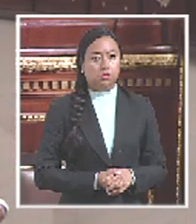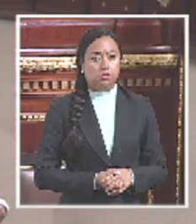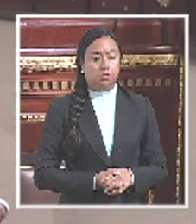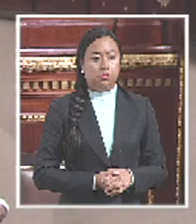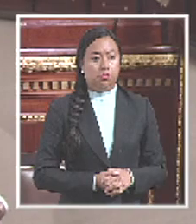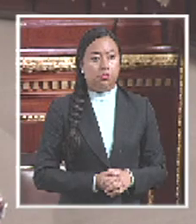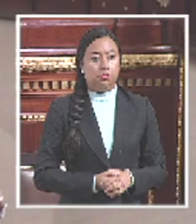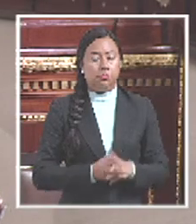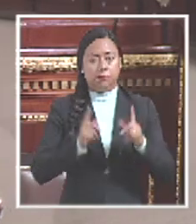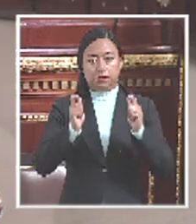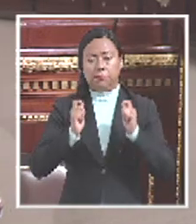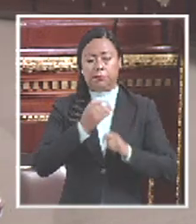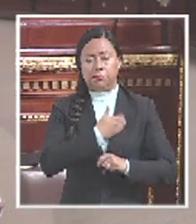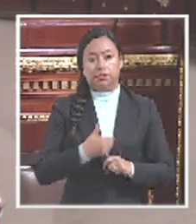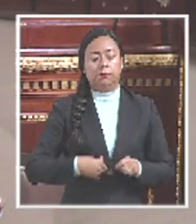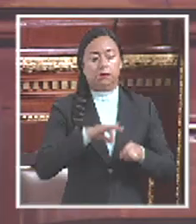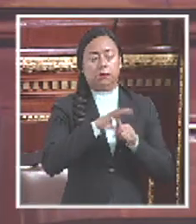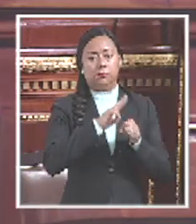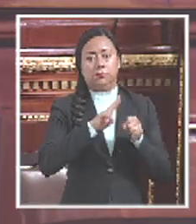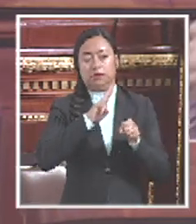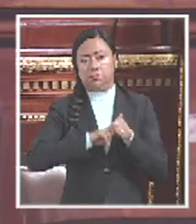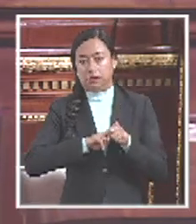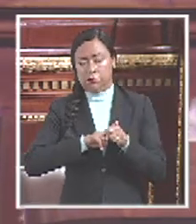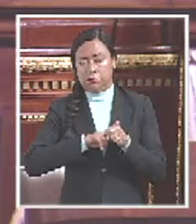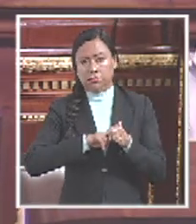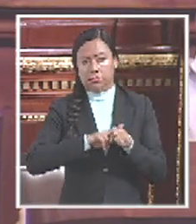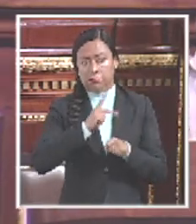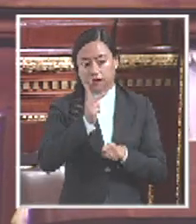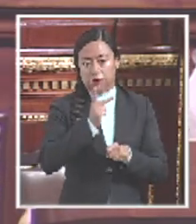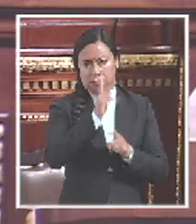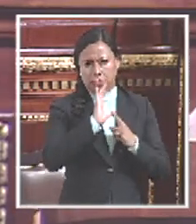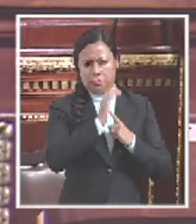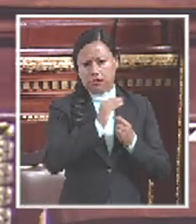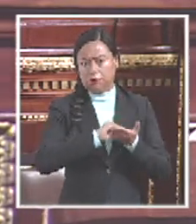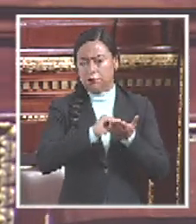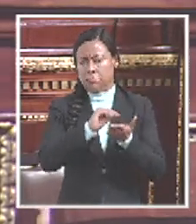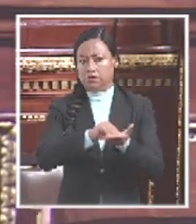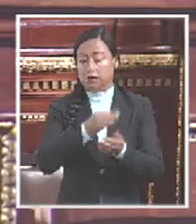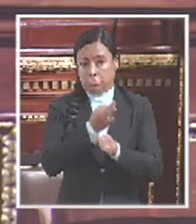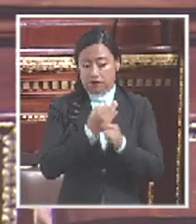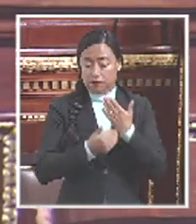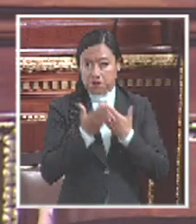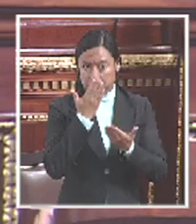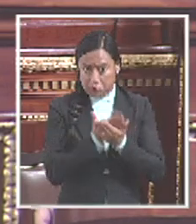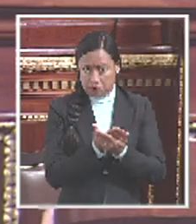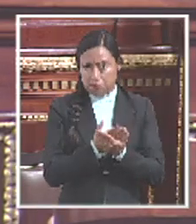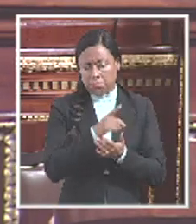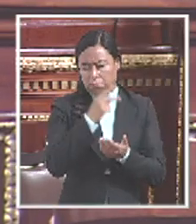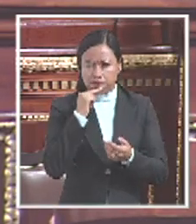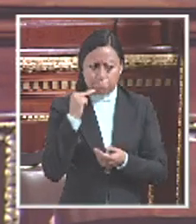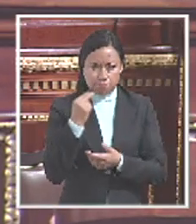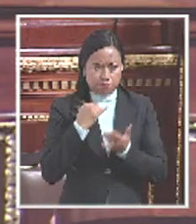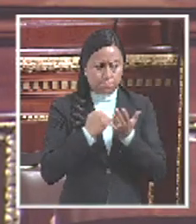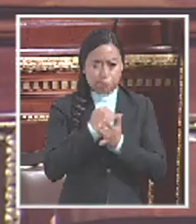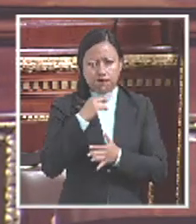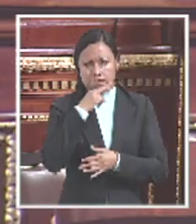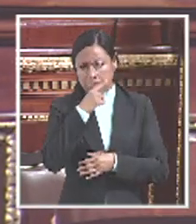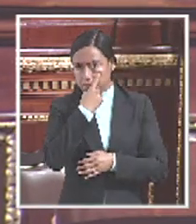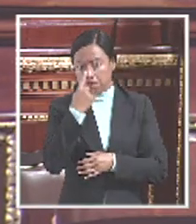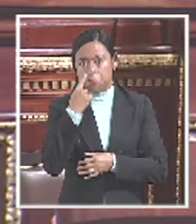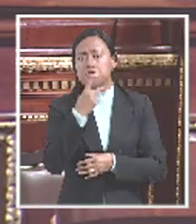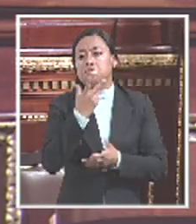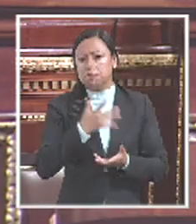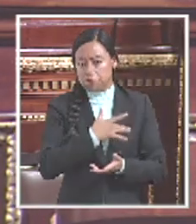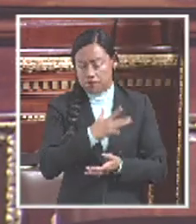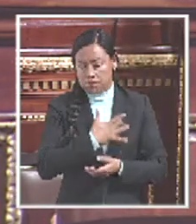Por instrucciones de la Presidencia y en votación económica se consulta a la Comisión Permanente si la propuesta de referencia se considera urgente y obvia resolución. Los